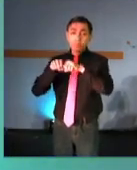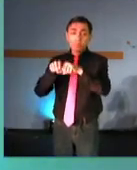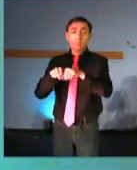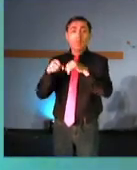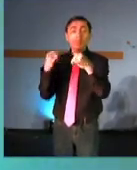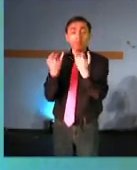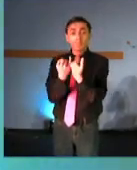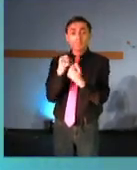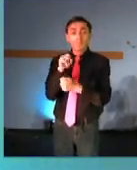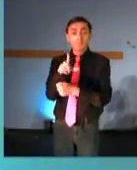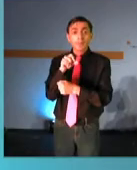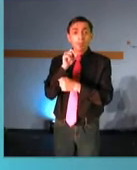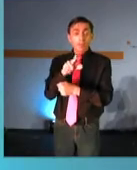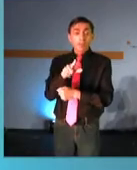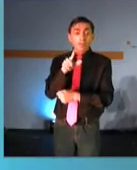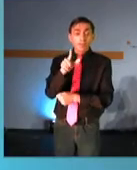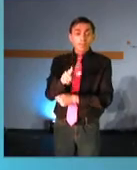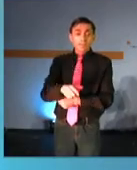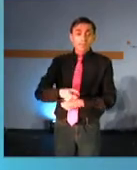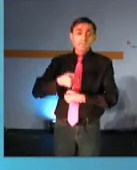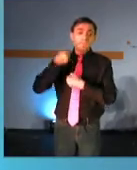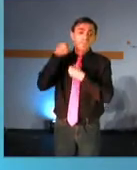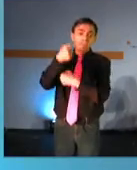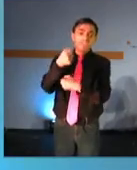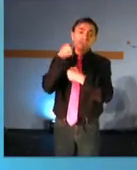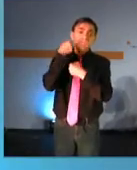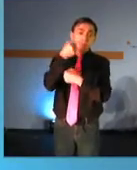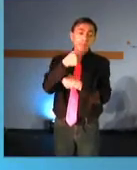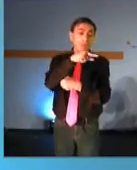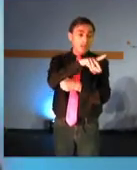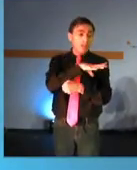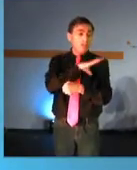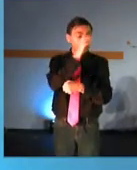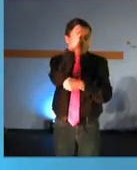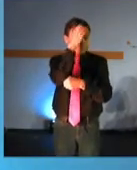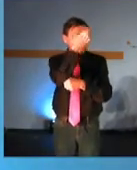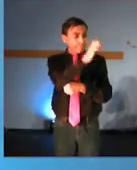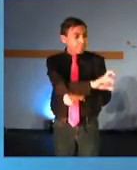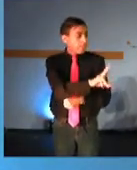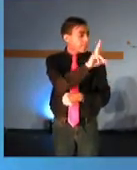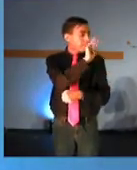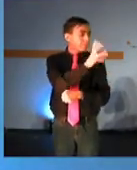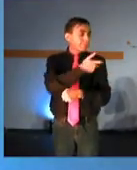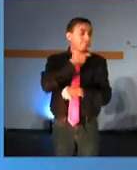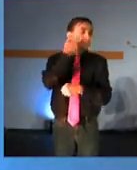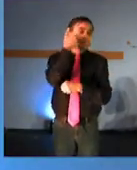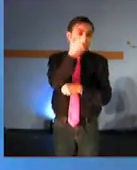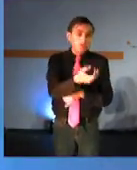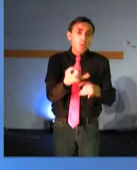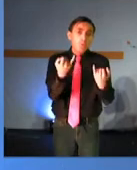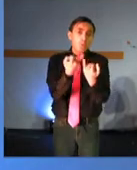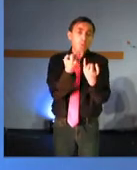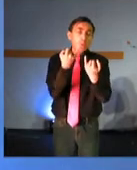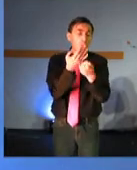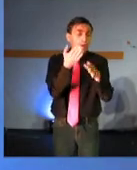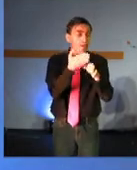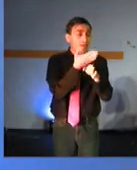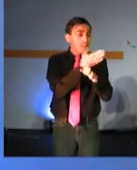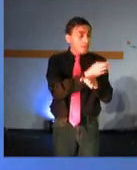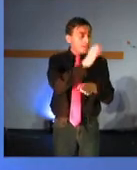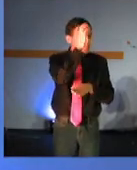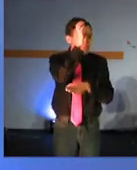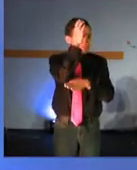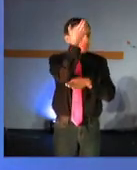cotidianamente en contra de ese crimen, pero también de los crímenes que ya se venían denunciando, sobre todo en la